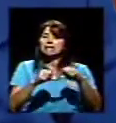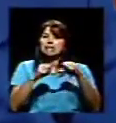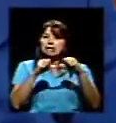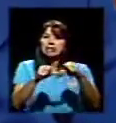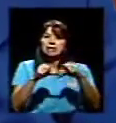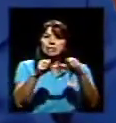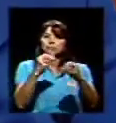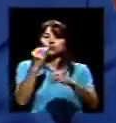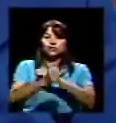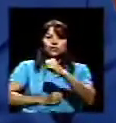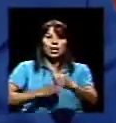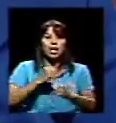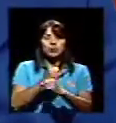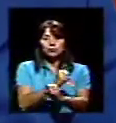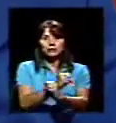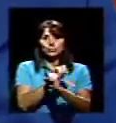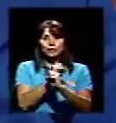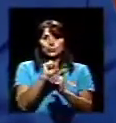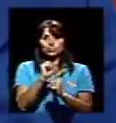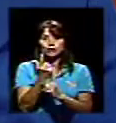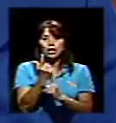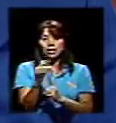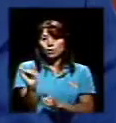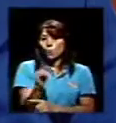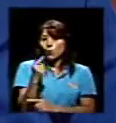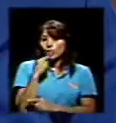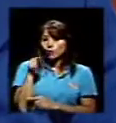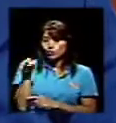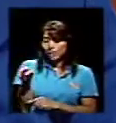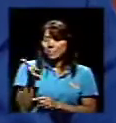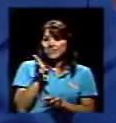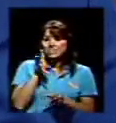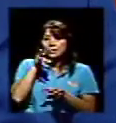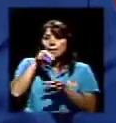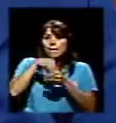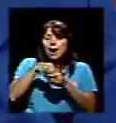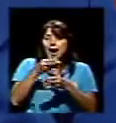más, que creo que, como usted bien lo dijo, es parte de la paz social de este país,